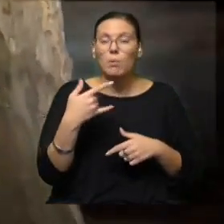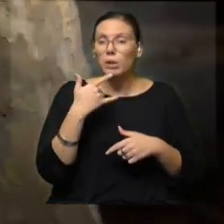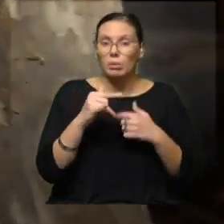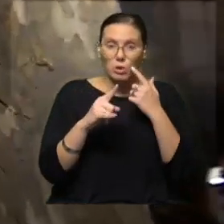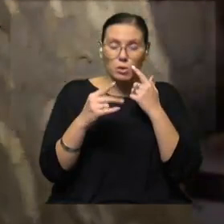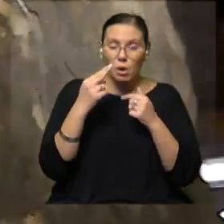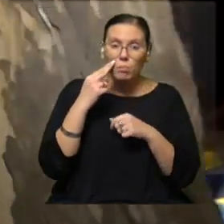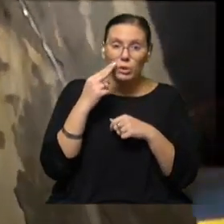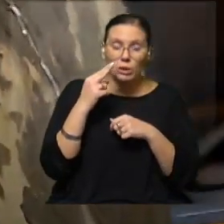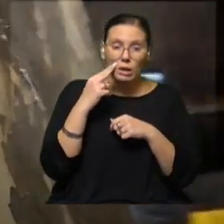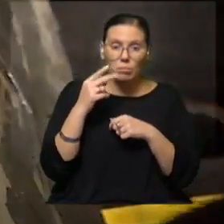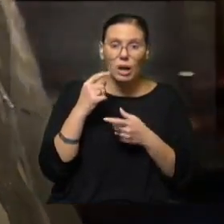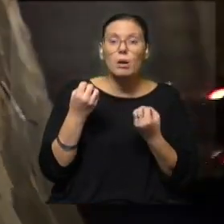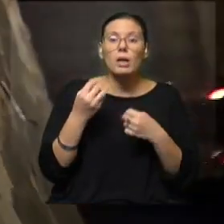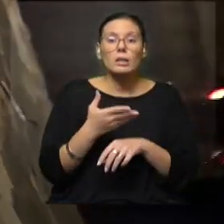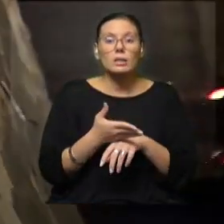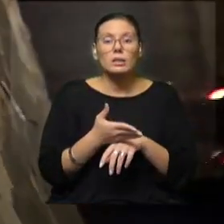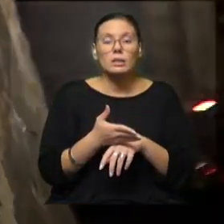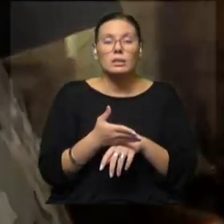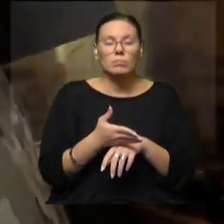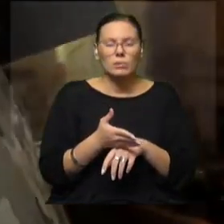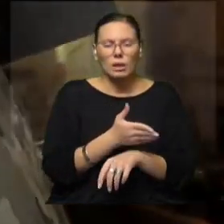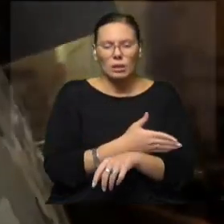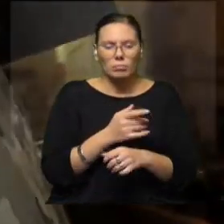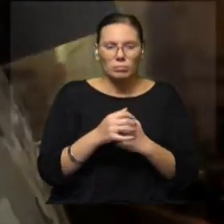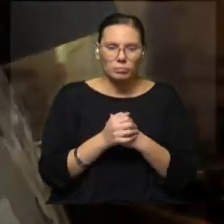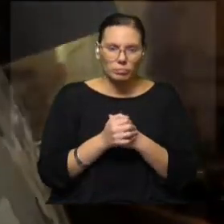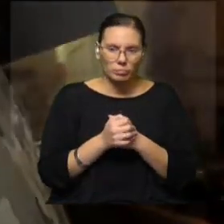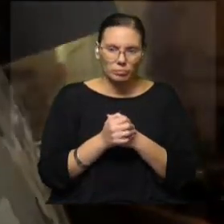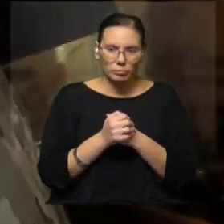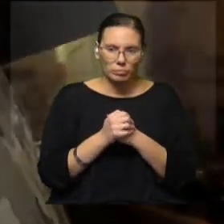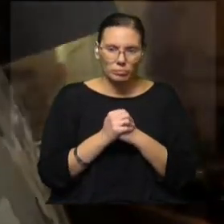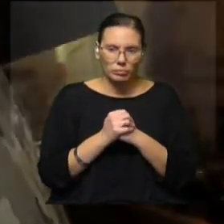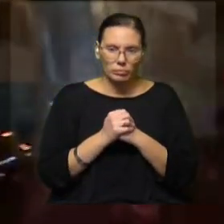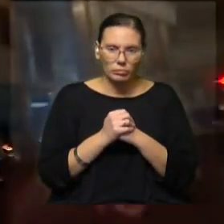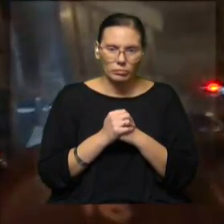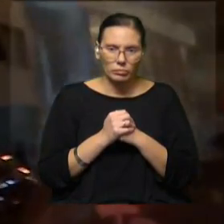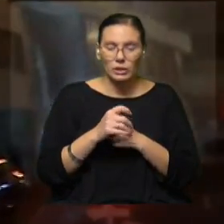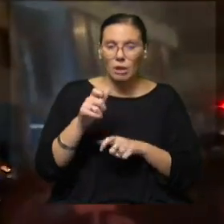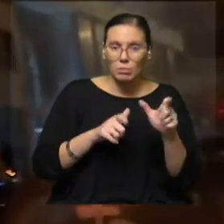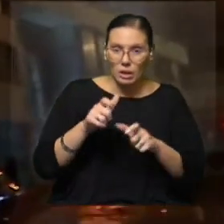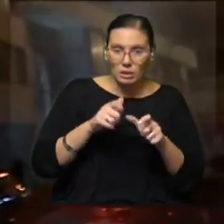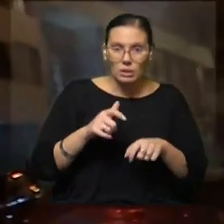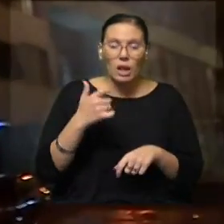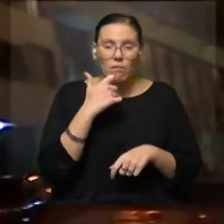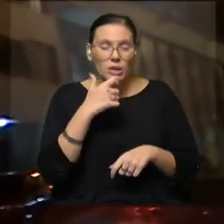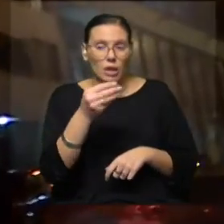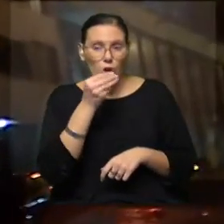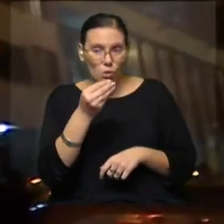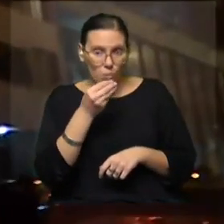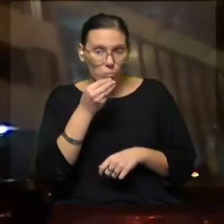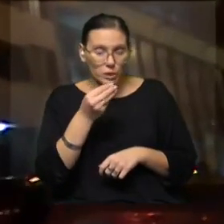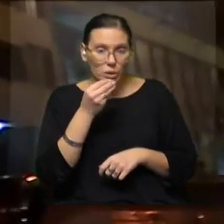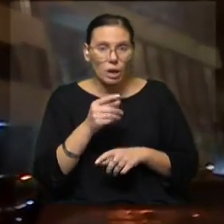un problema, es la causa que nosotros vemos a la gente de emergencia alimentaria, por ejemplo.